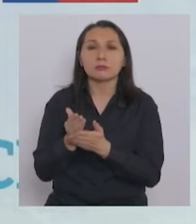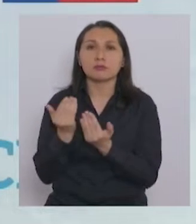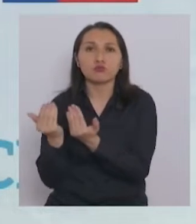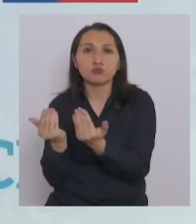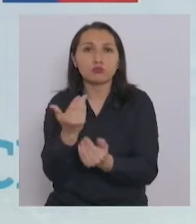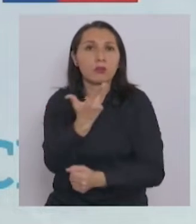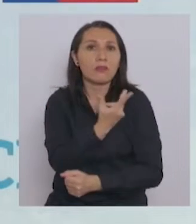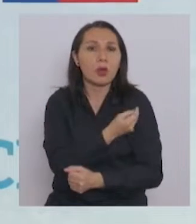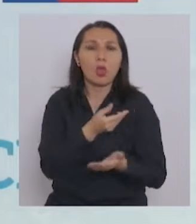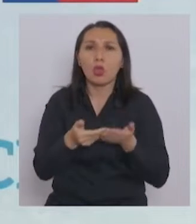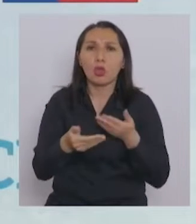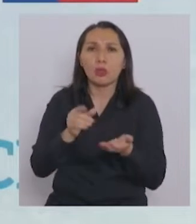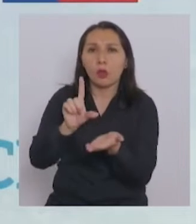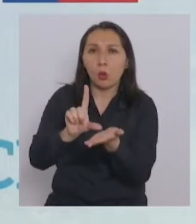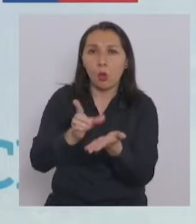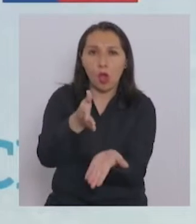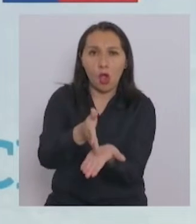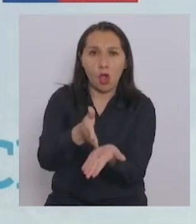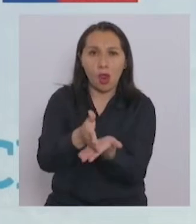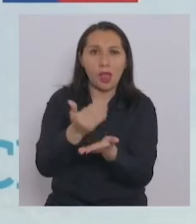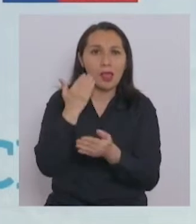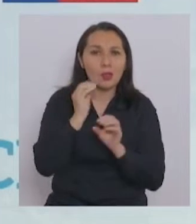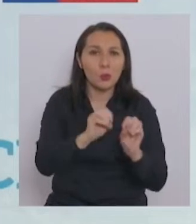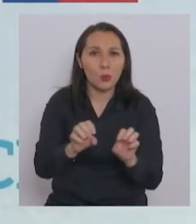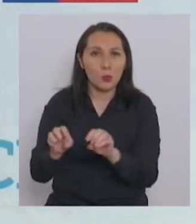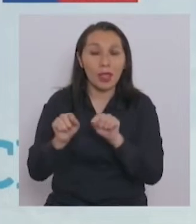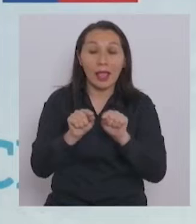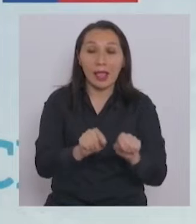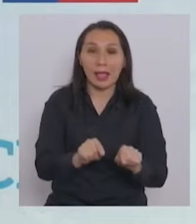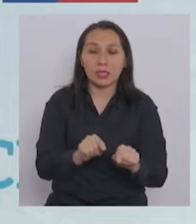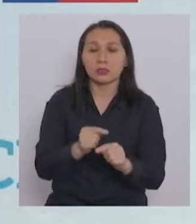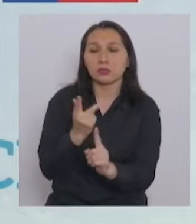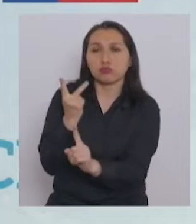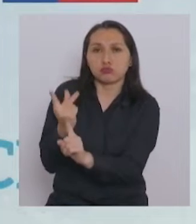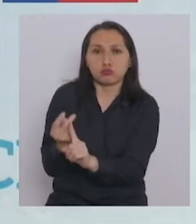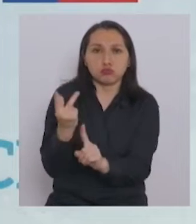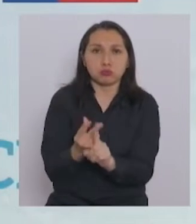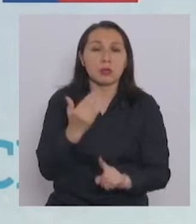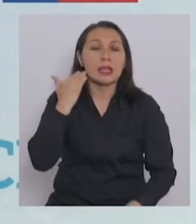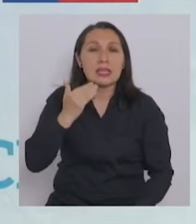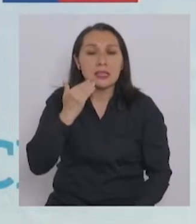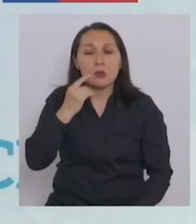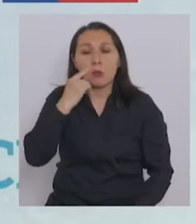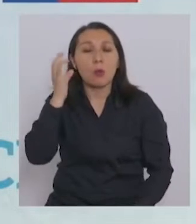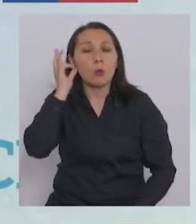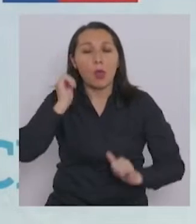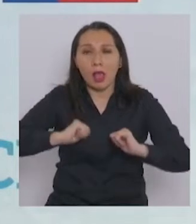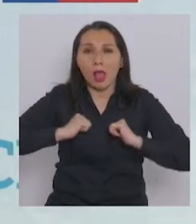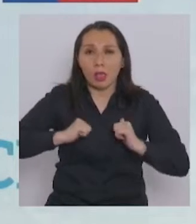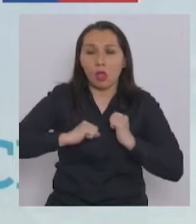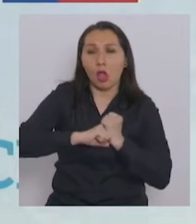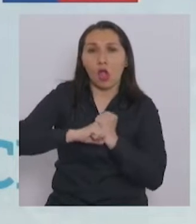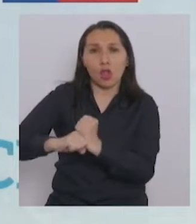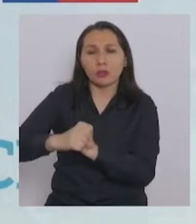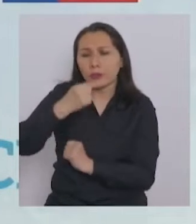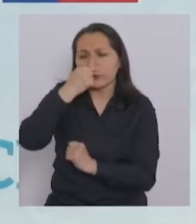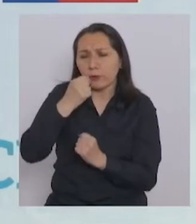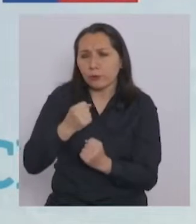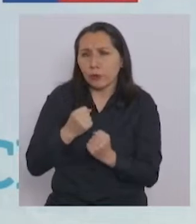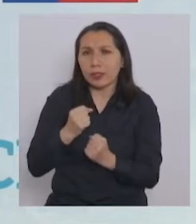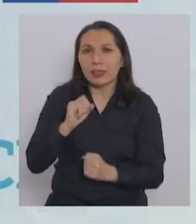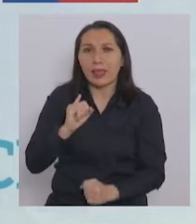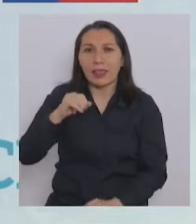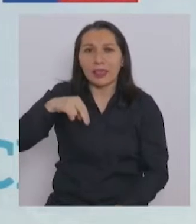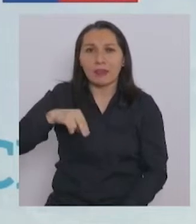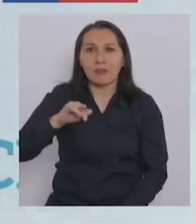en establecimientos educacionales. En estos se inocula a niñas, niños y adolescentes contra la influenza, como